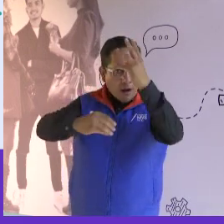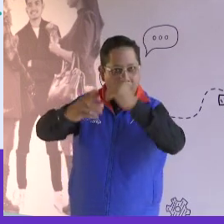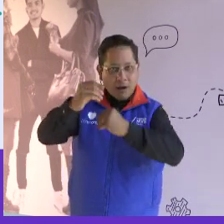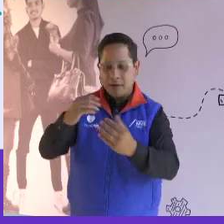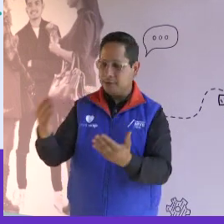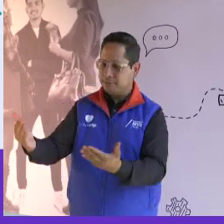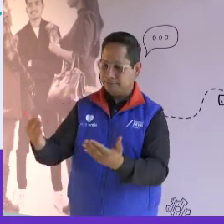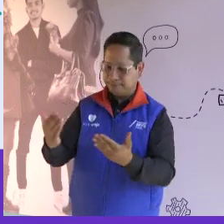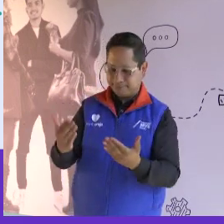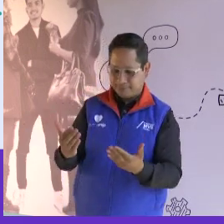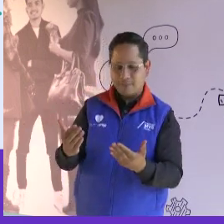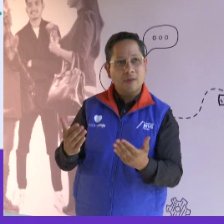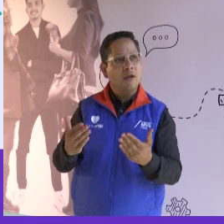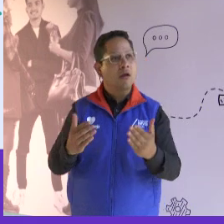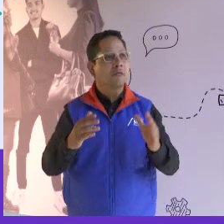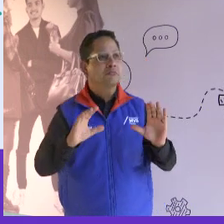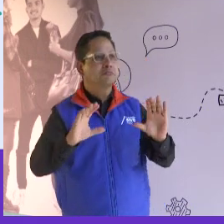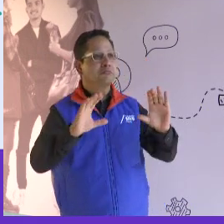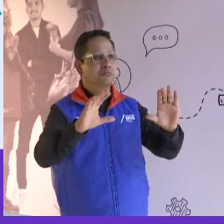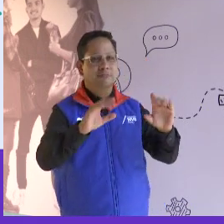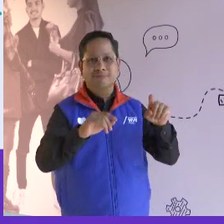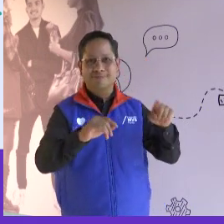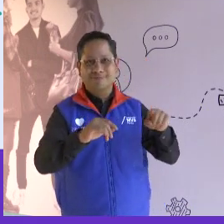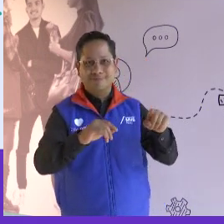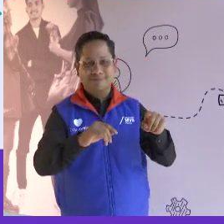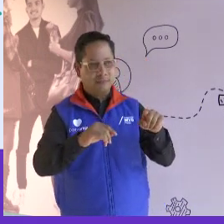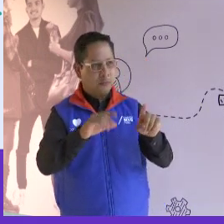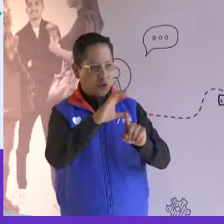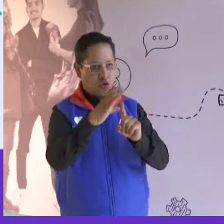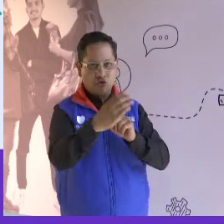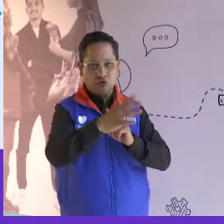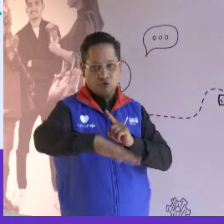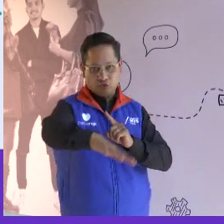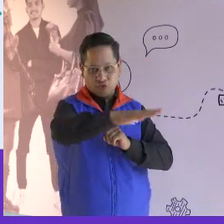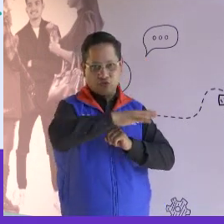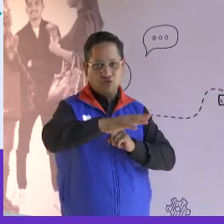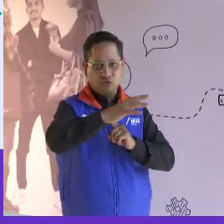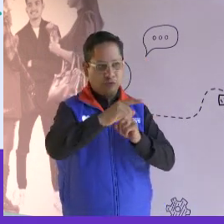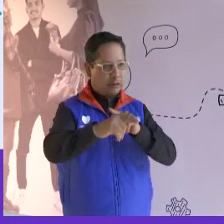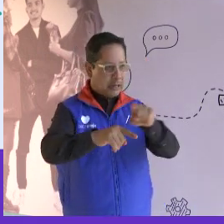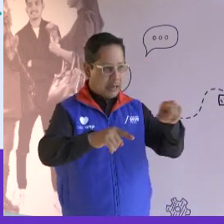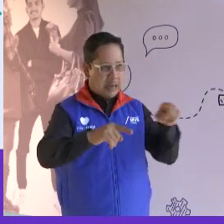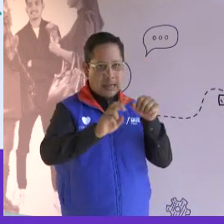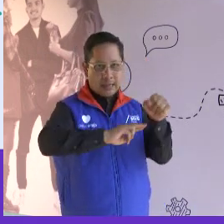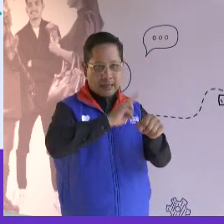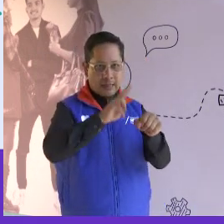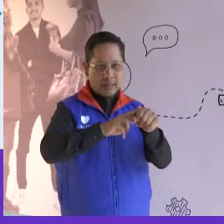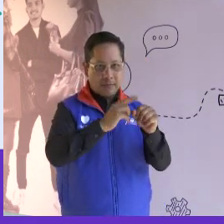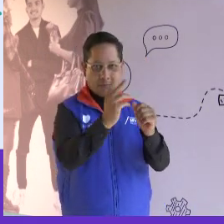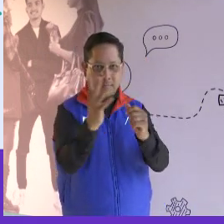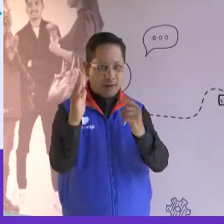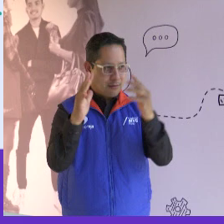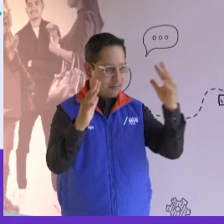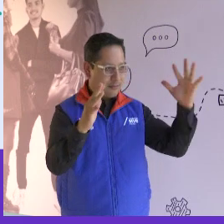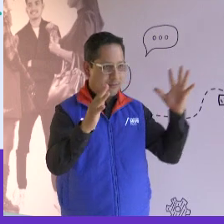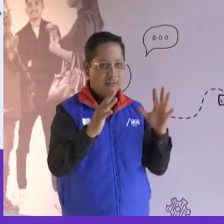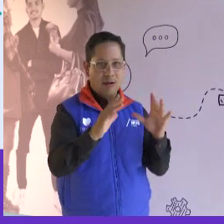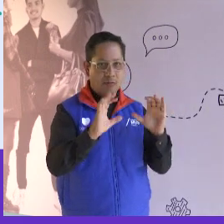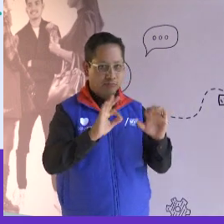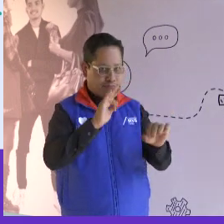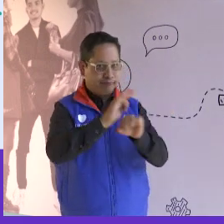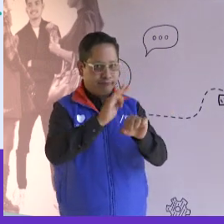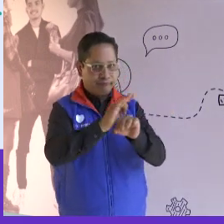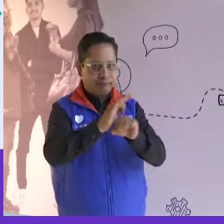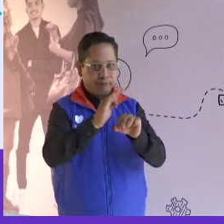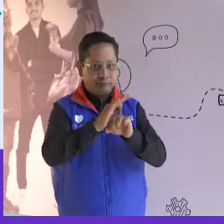al trabajar con la Comisión Nacional de Áreas Naturales Protegidas generamos esa señalética para que la CONAMP la pueda